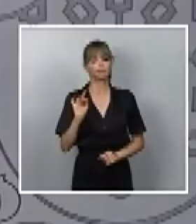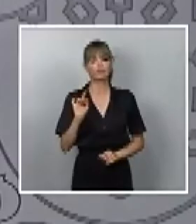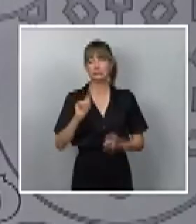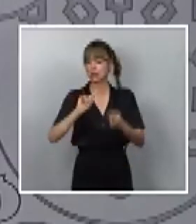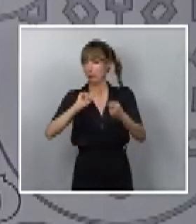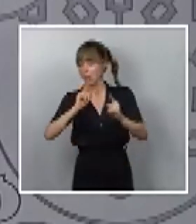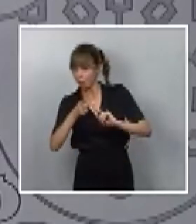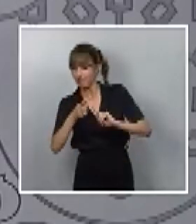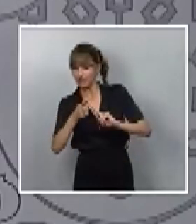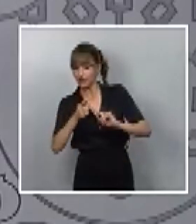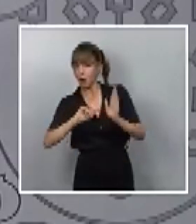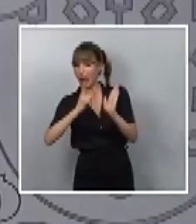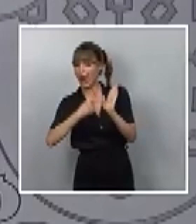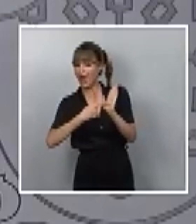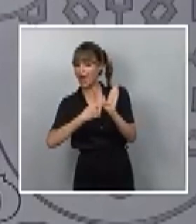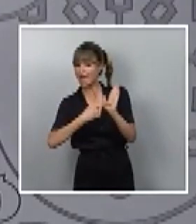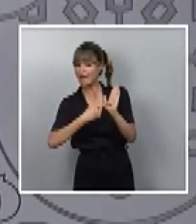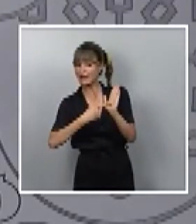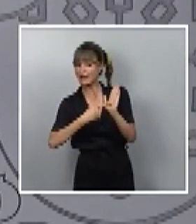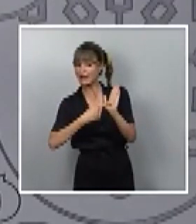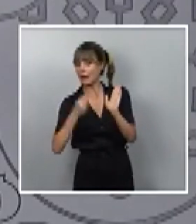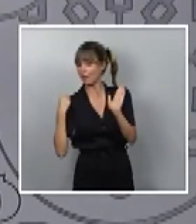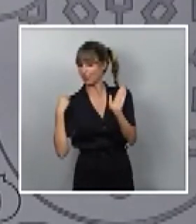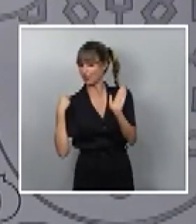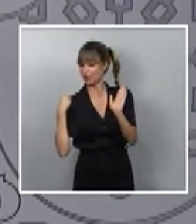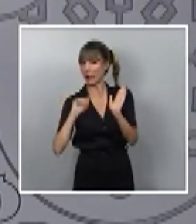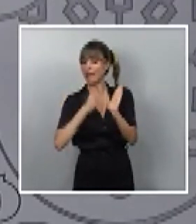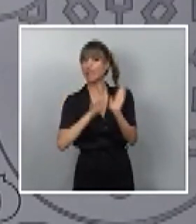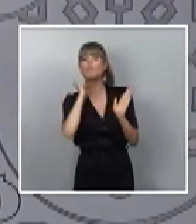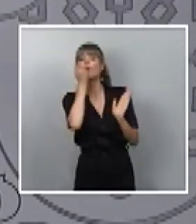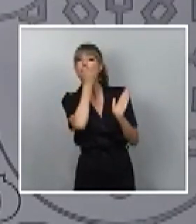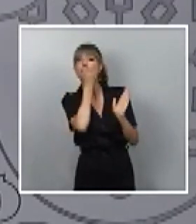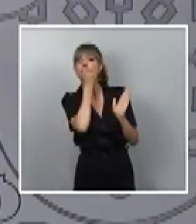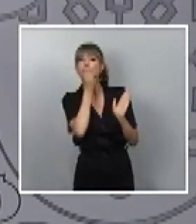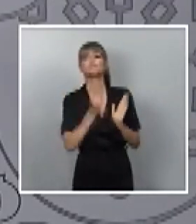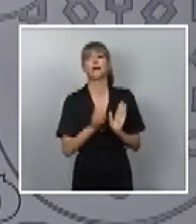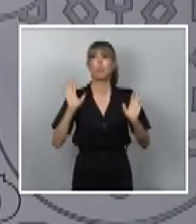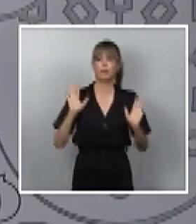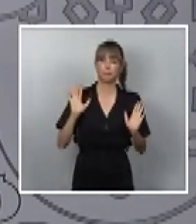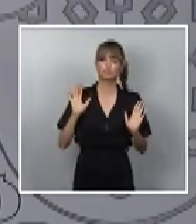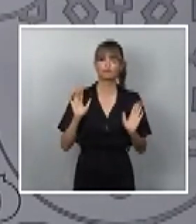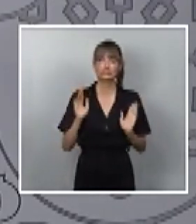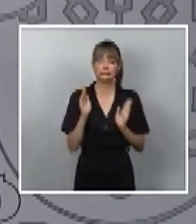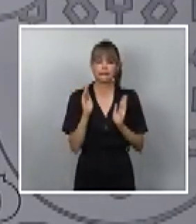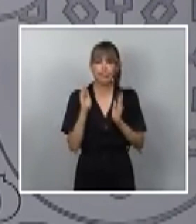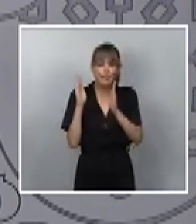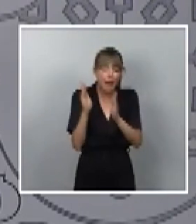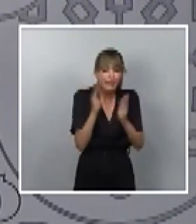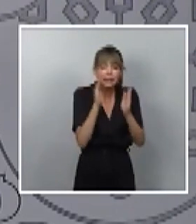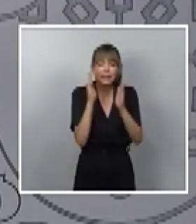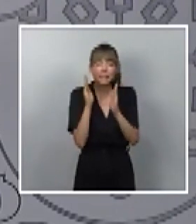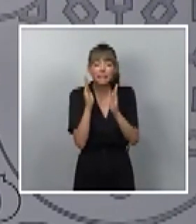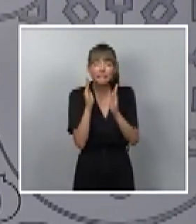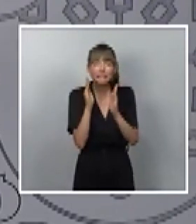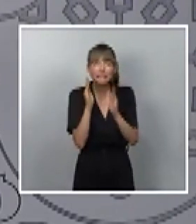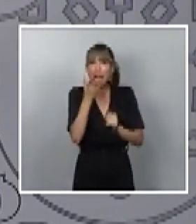modificación de la ley de de la ley que usted me me preguntaba de la ley de mordaza pero única y exclusivamente la parte referida a